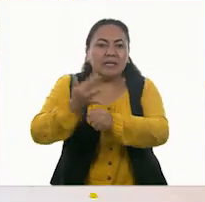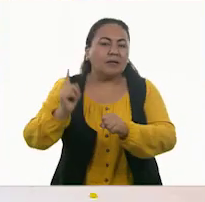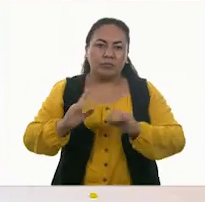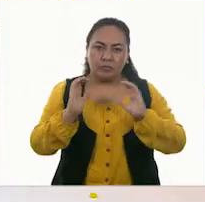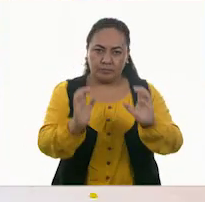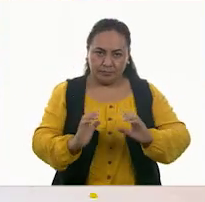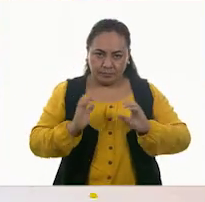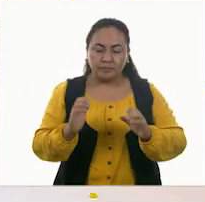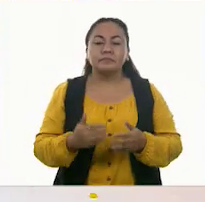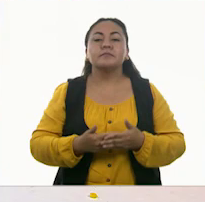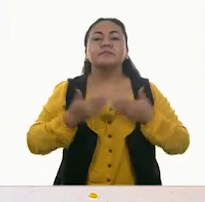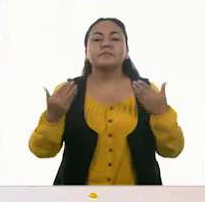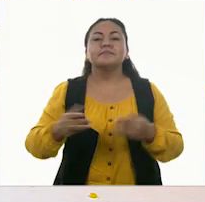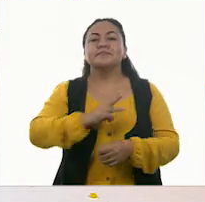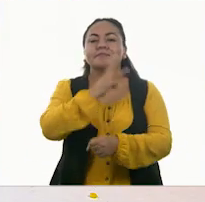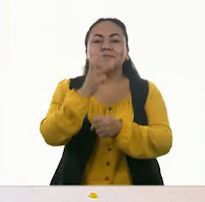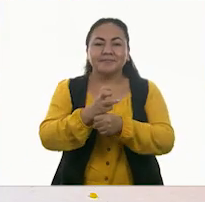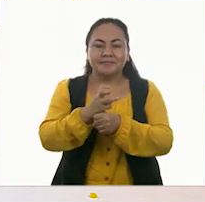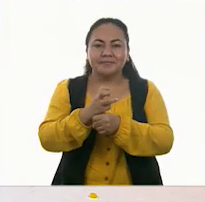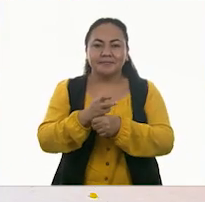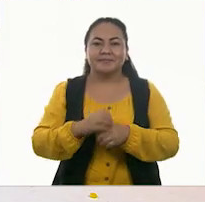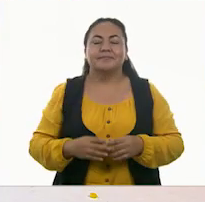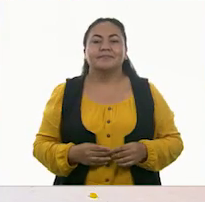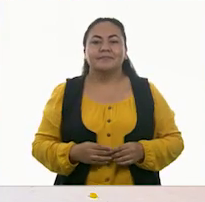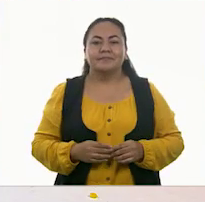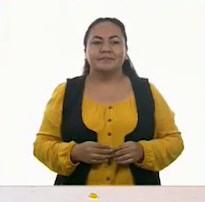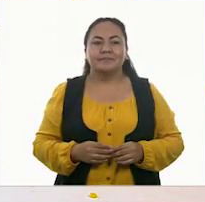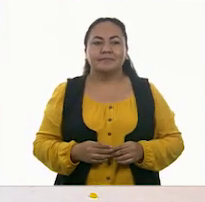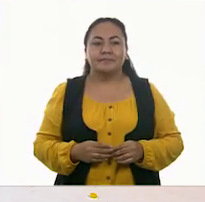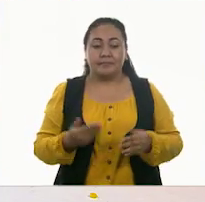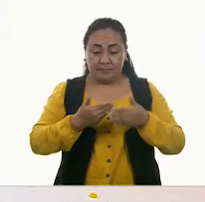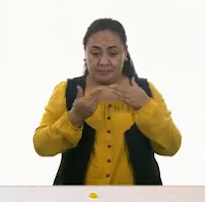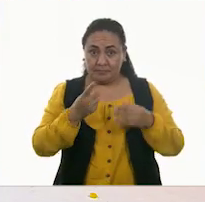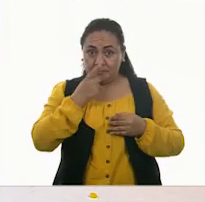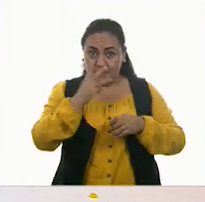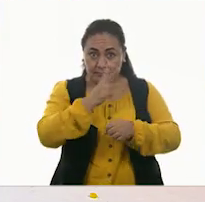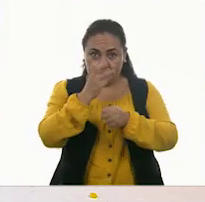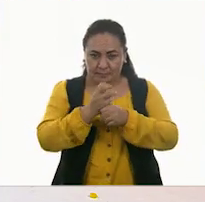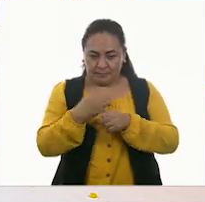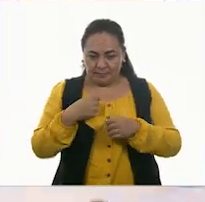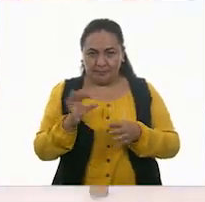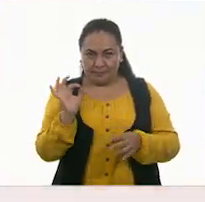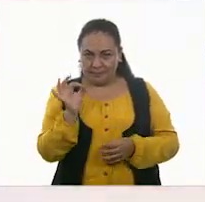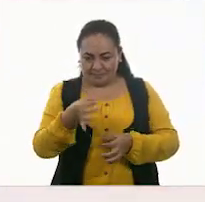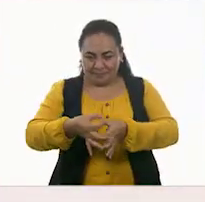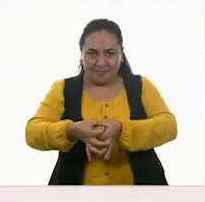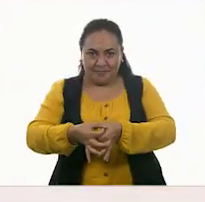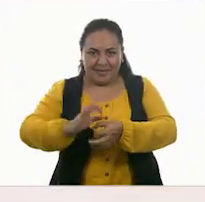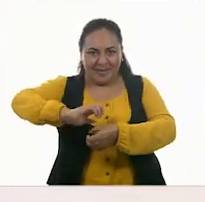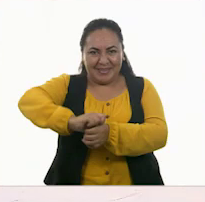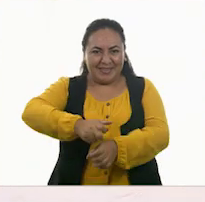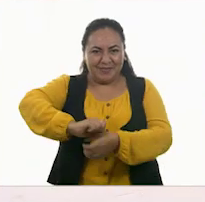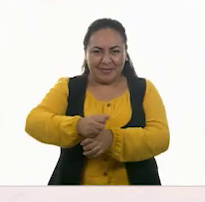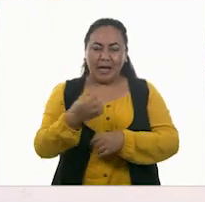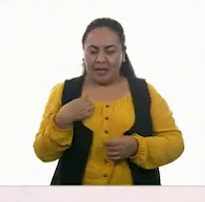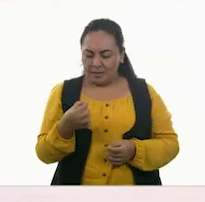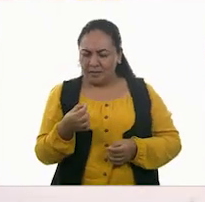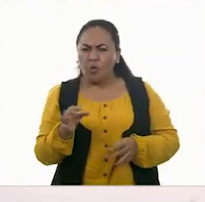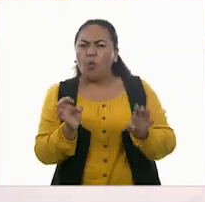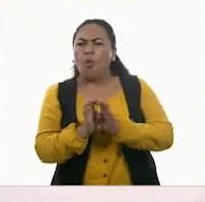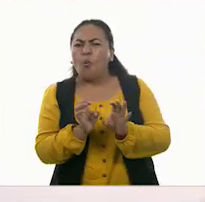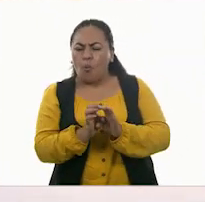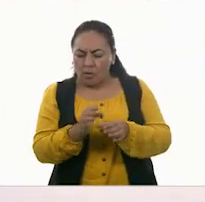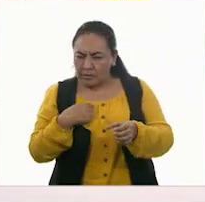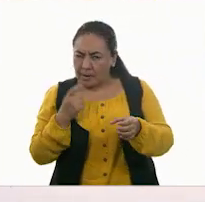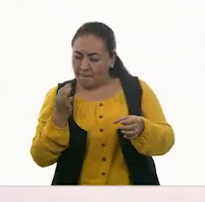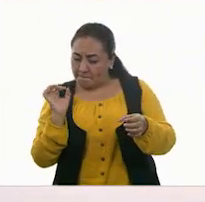listos. Estación 3, por favor. Ahora es atinar. Tengo mi taparrosca. ¿Cómo le atinaría a